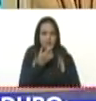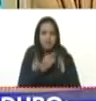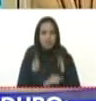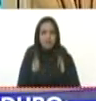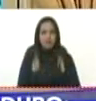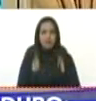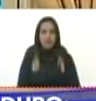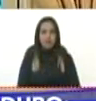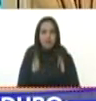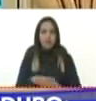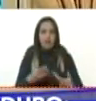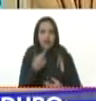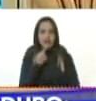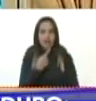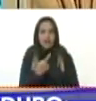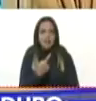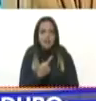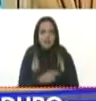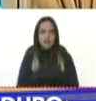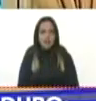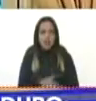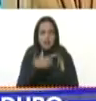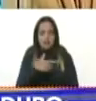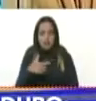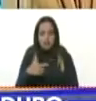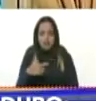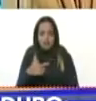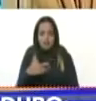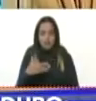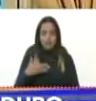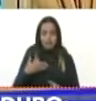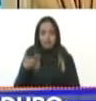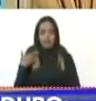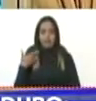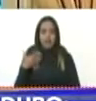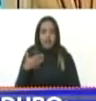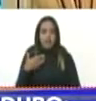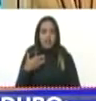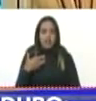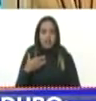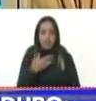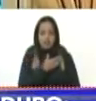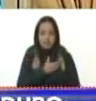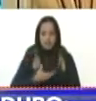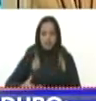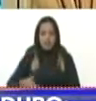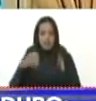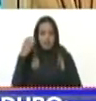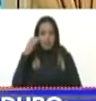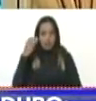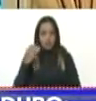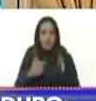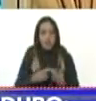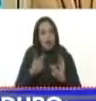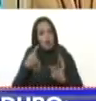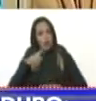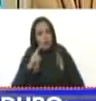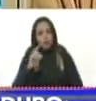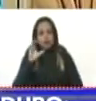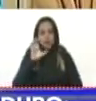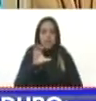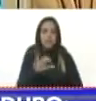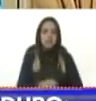Que hubieran dicho la oligarquía bogotana del subpresidente Iván Duque y del presidente Álvaro Uribe Vélez, si en una